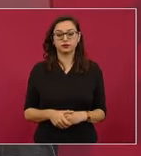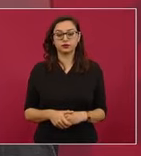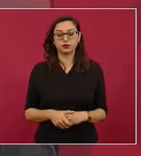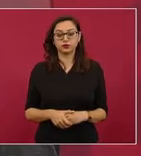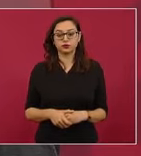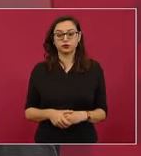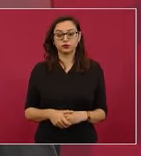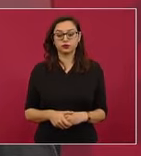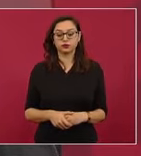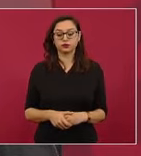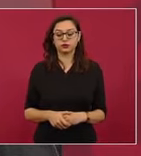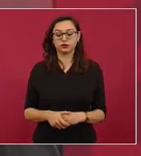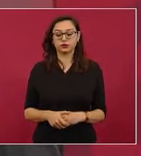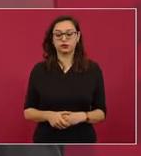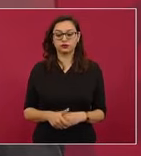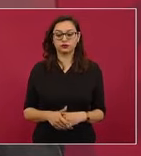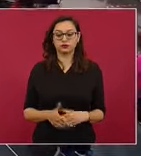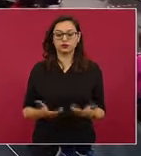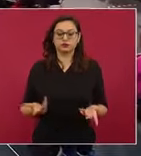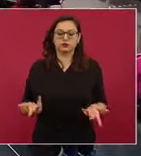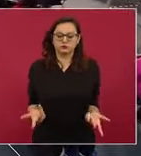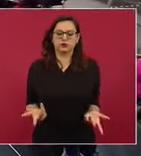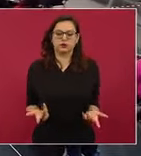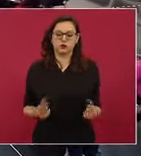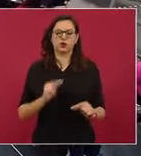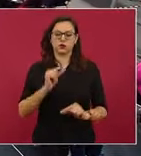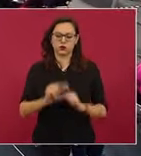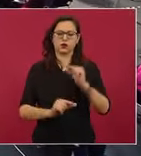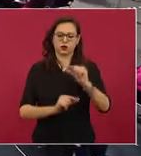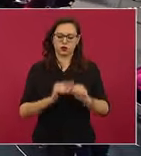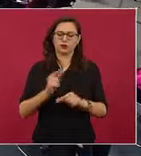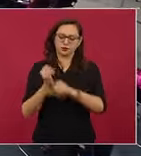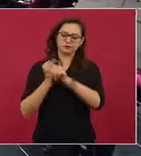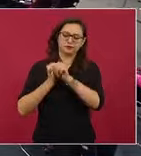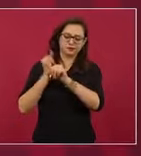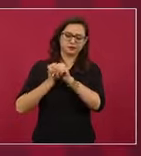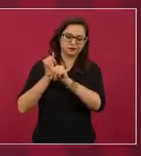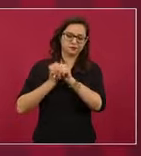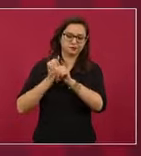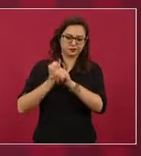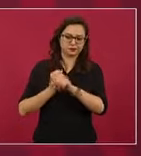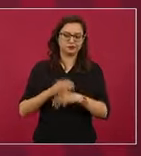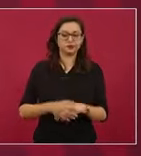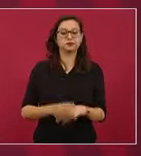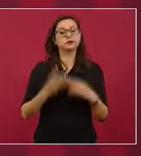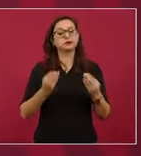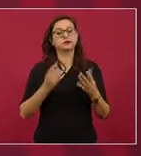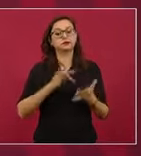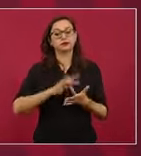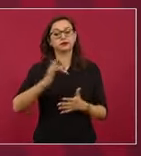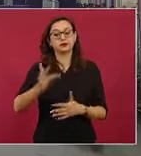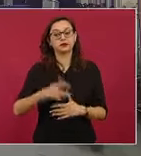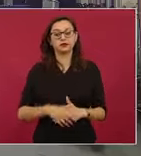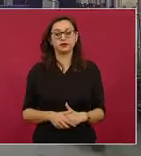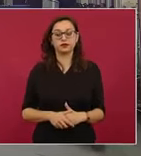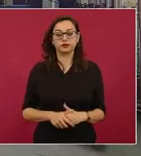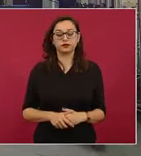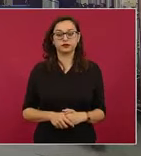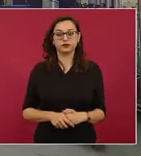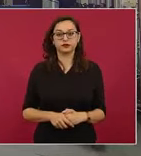Entonces, ya se está viendo eso, lo vamos a analizar. Muchas gracias, presidenta.